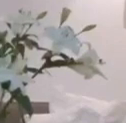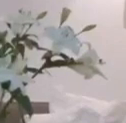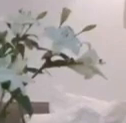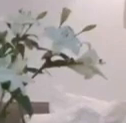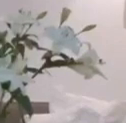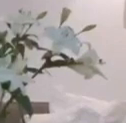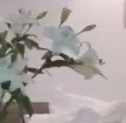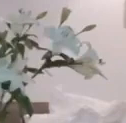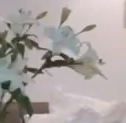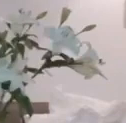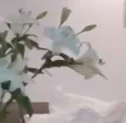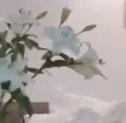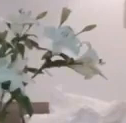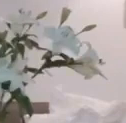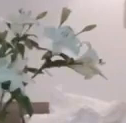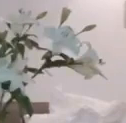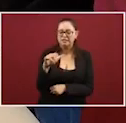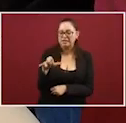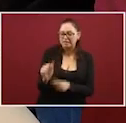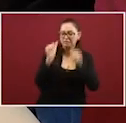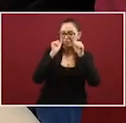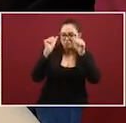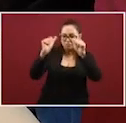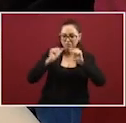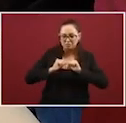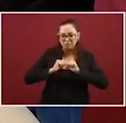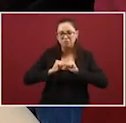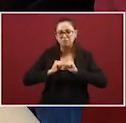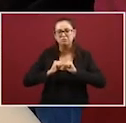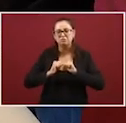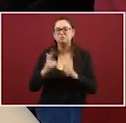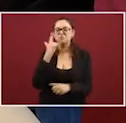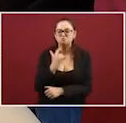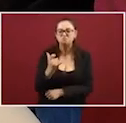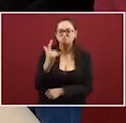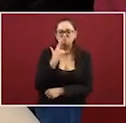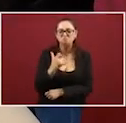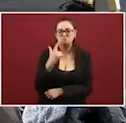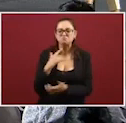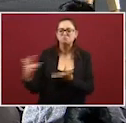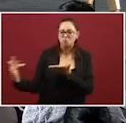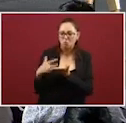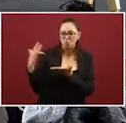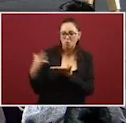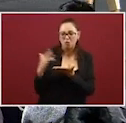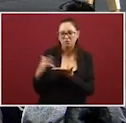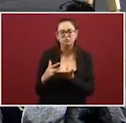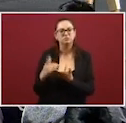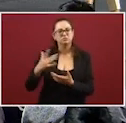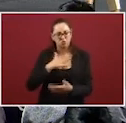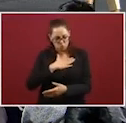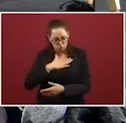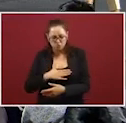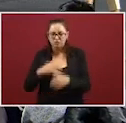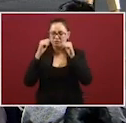bardarlas, sus presos políticos estarían libres. Los comuneros y sus abogados aseguran que ellos nunca aceptaron el trato porque se trataba de una intimidación